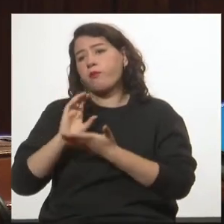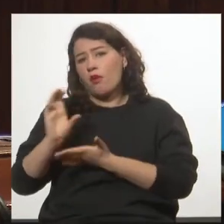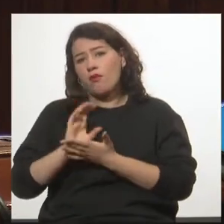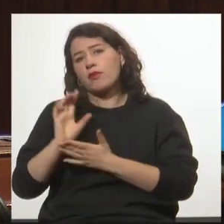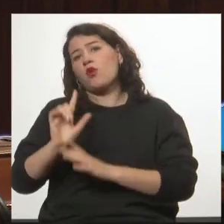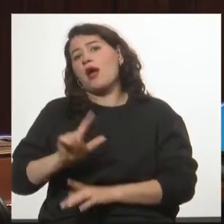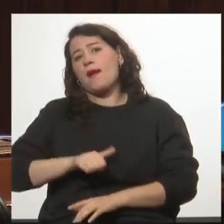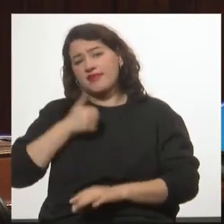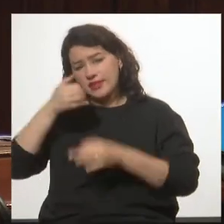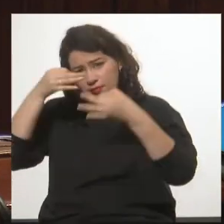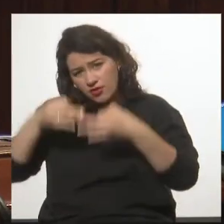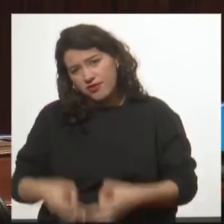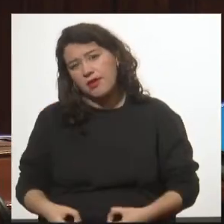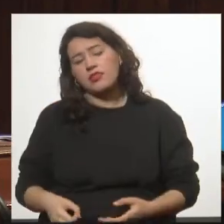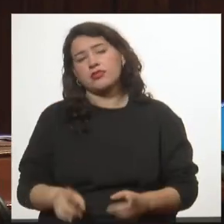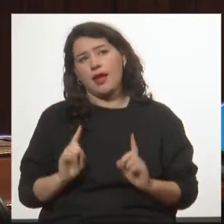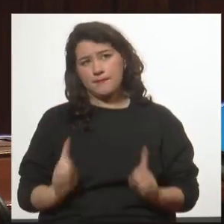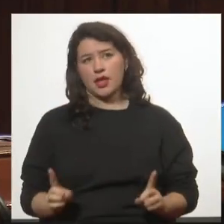decente